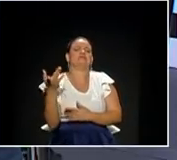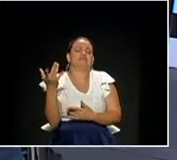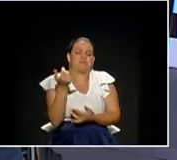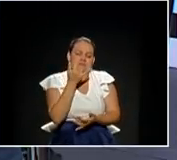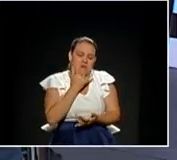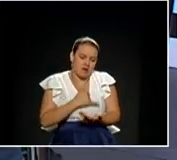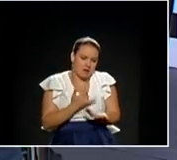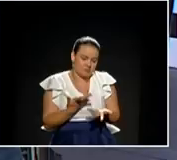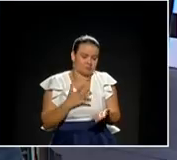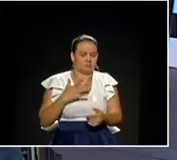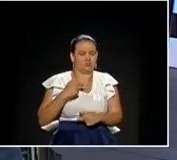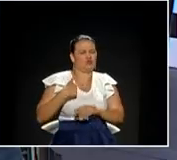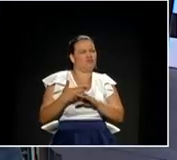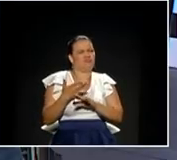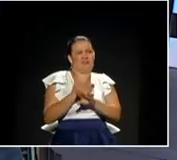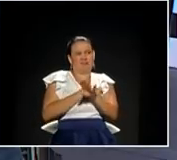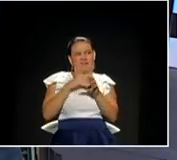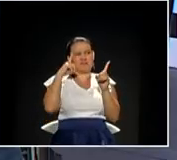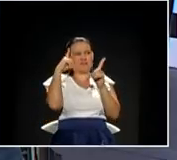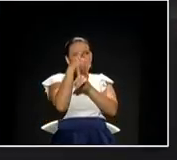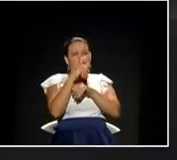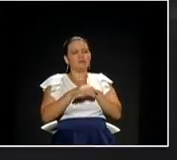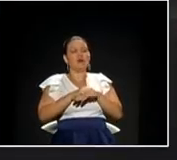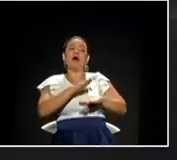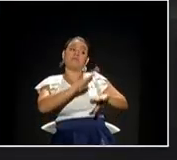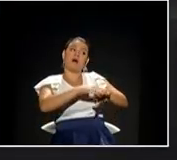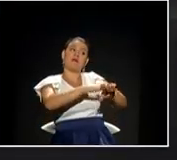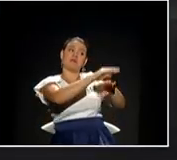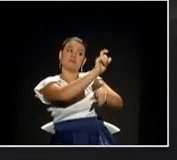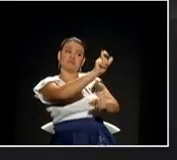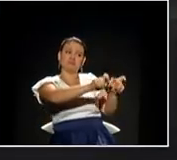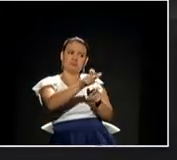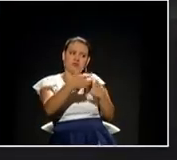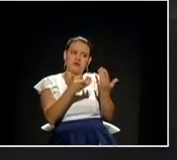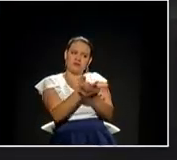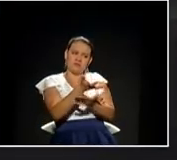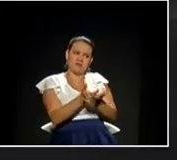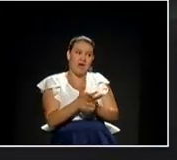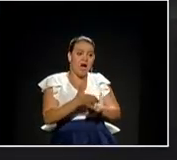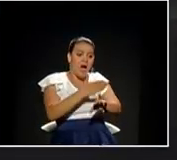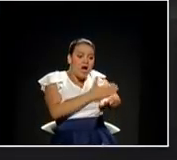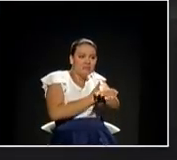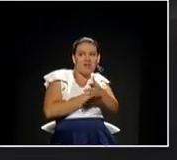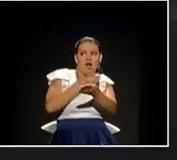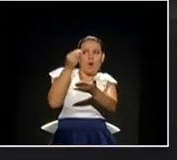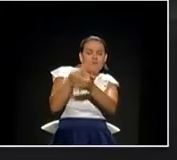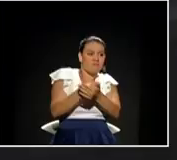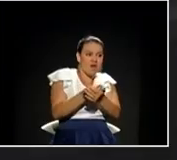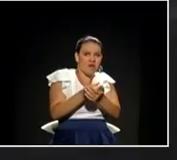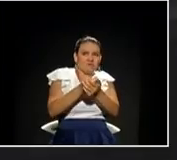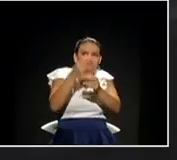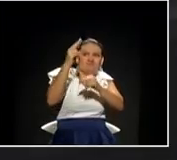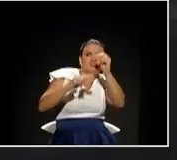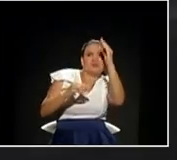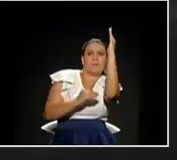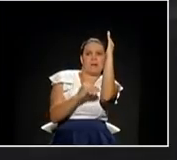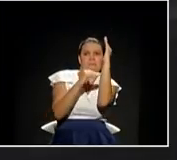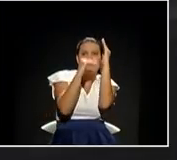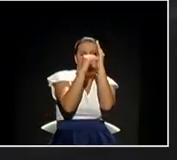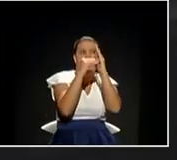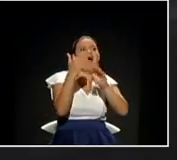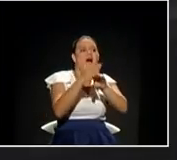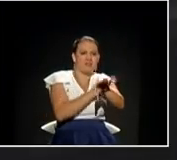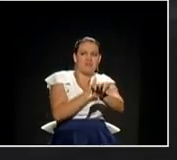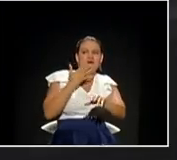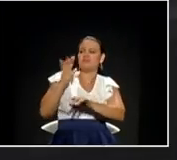que cuando vayan a comprar proyectos inmobiliarios o apartamentos vayan a la secretaría de control territorial y tengan la información